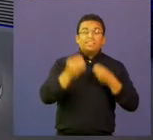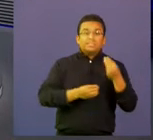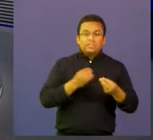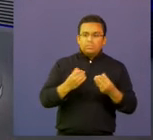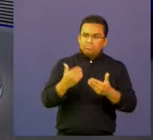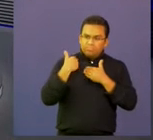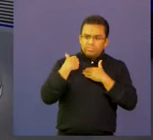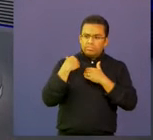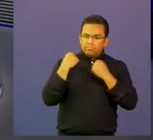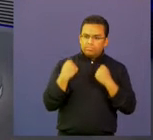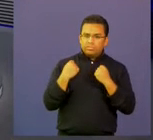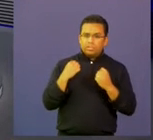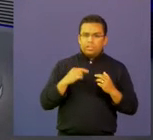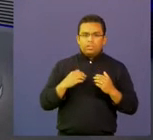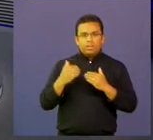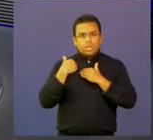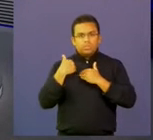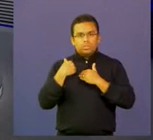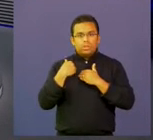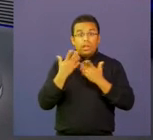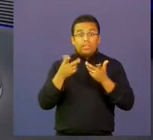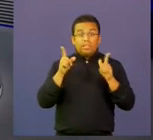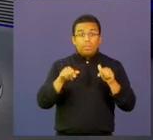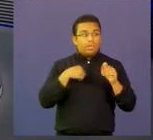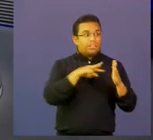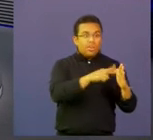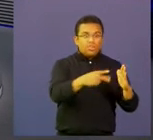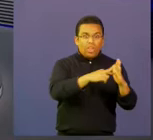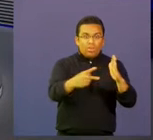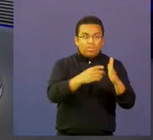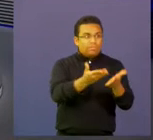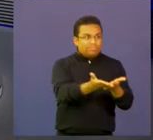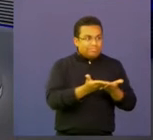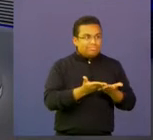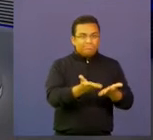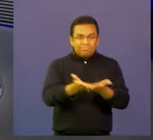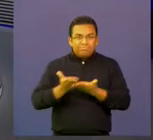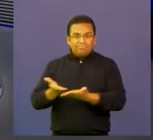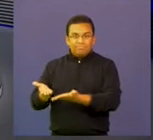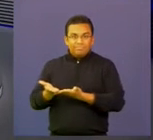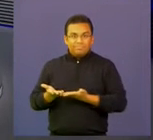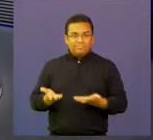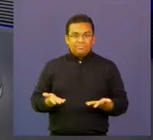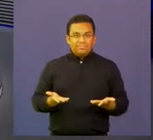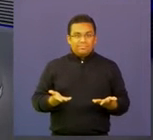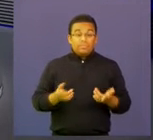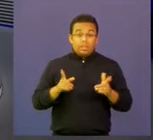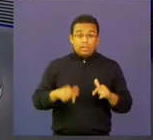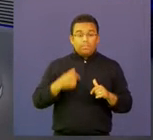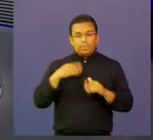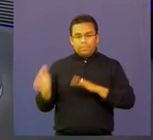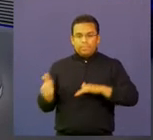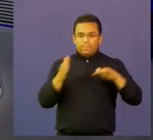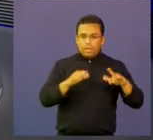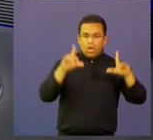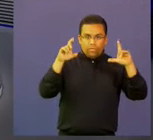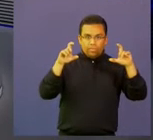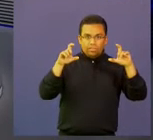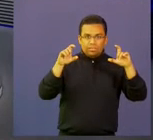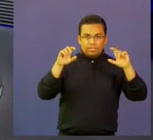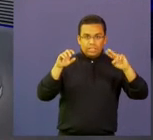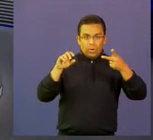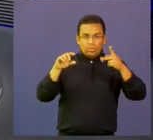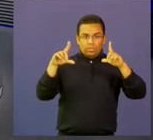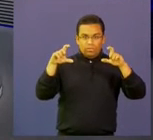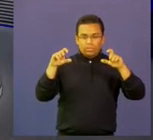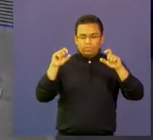responsabilidad, sino que están trayendo las tecnologías a ayudarles. Y entonces yo quiero contar con mi siguiente imagen, si